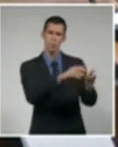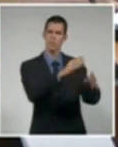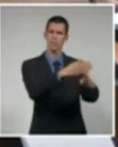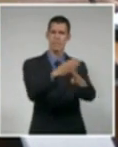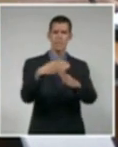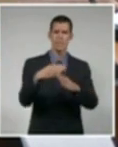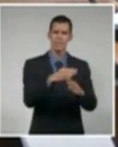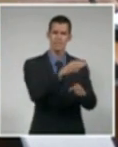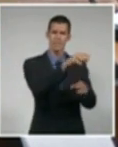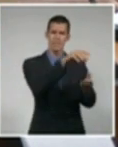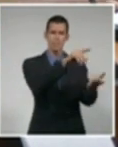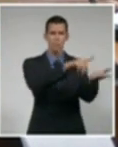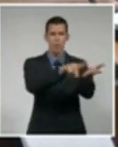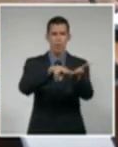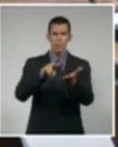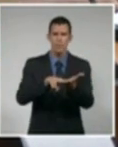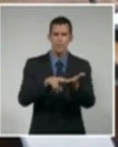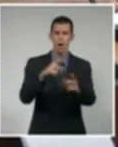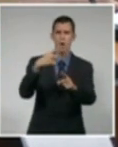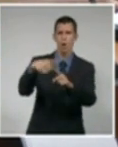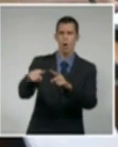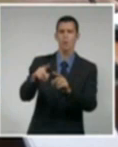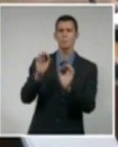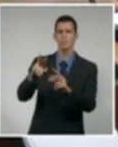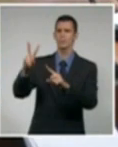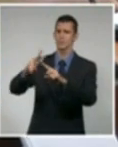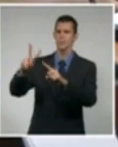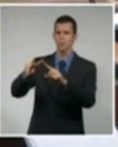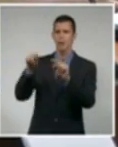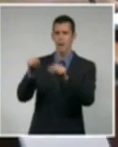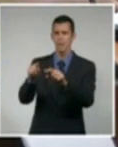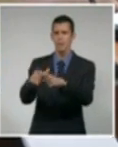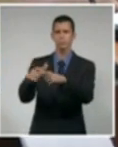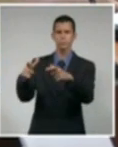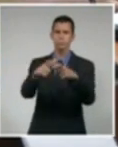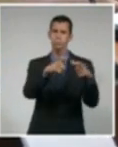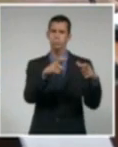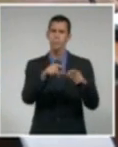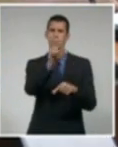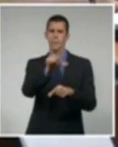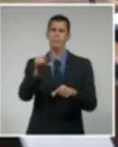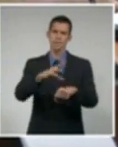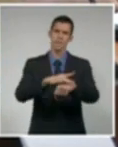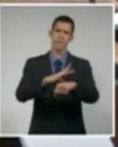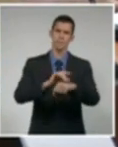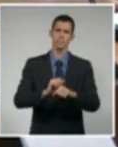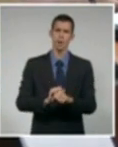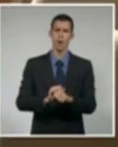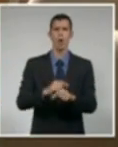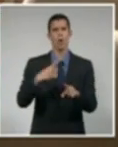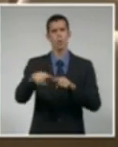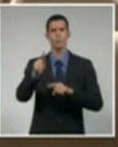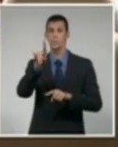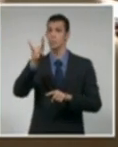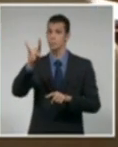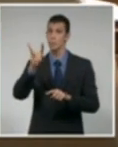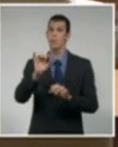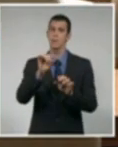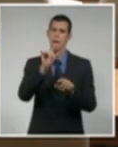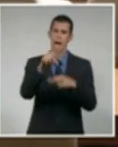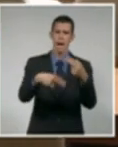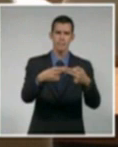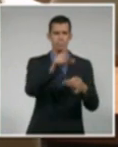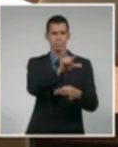1 del evento del ICRT, y 19 correspondieron a controles de foco que están activos. Precisamente